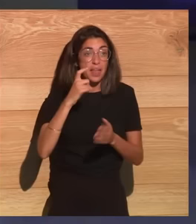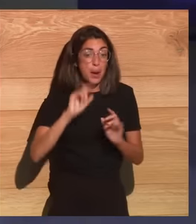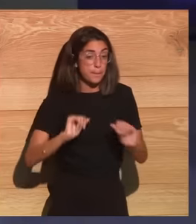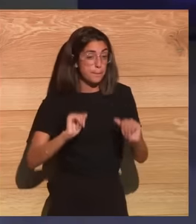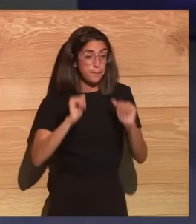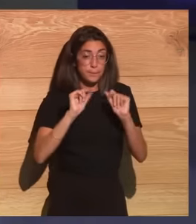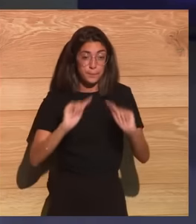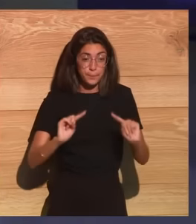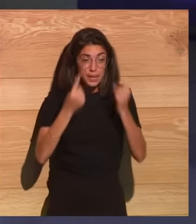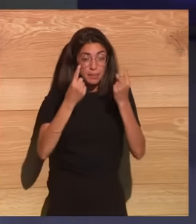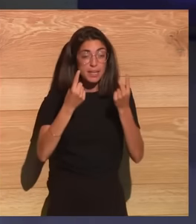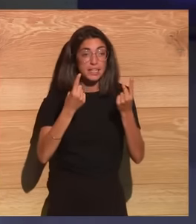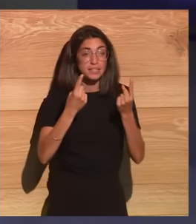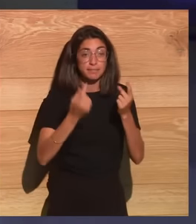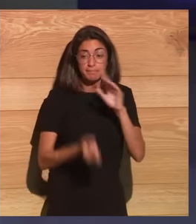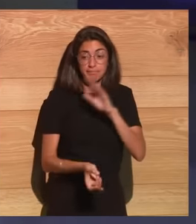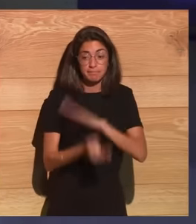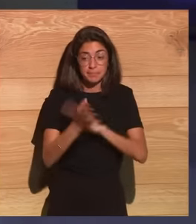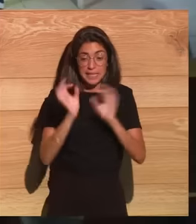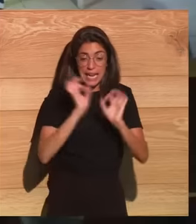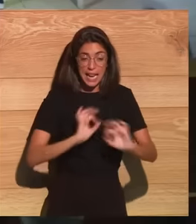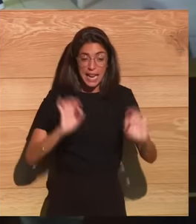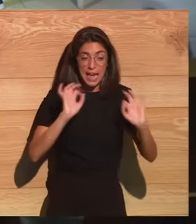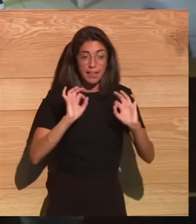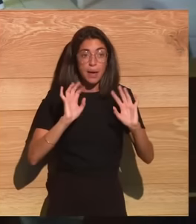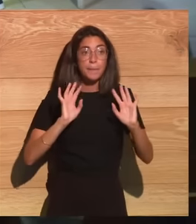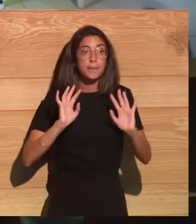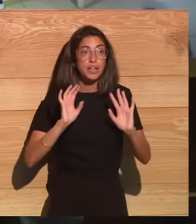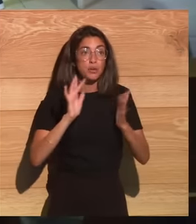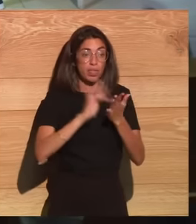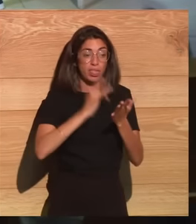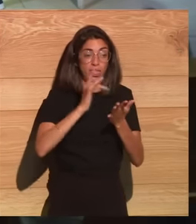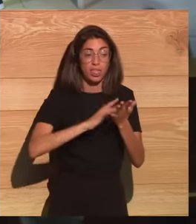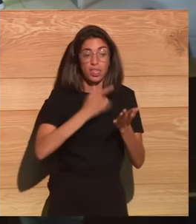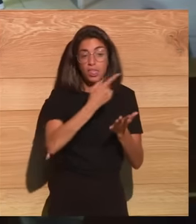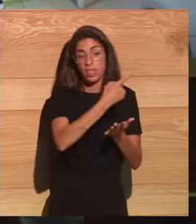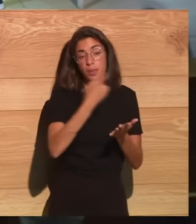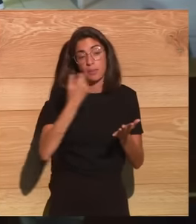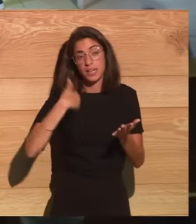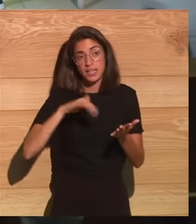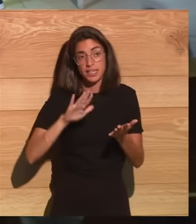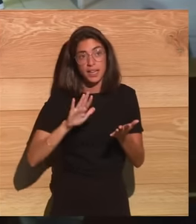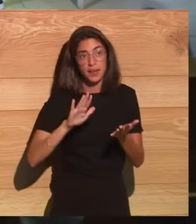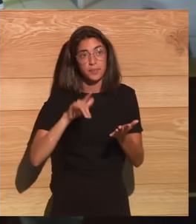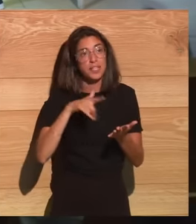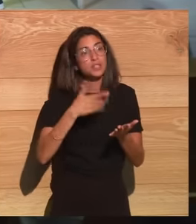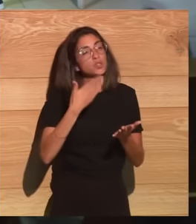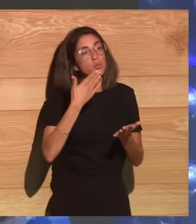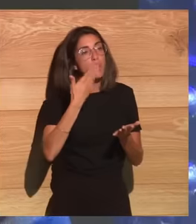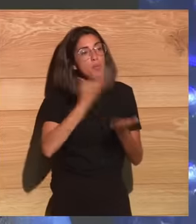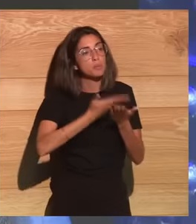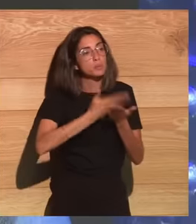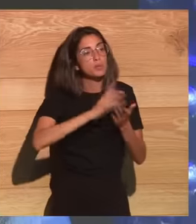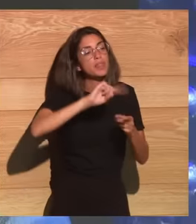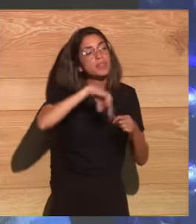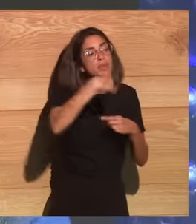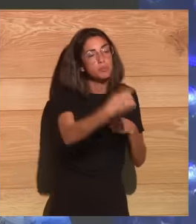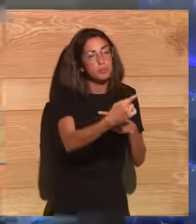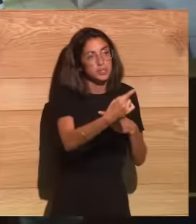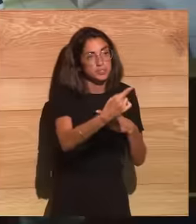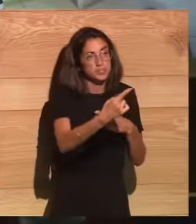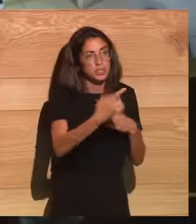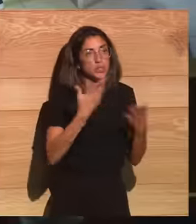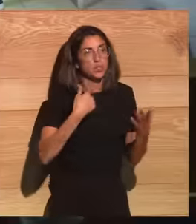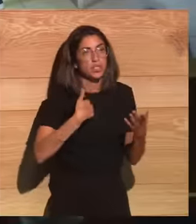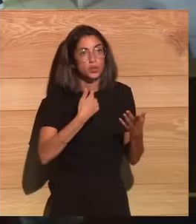las primeras 100 páginas. Umberto González Eco. No le salen. Pero ya lleva 100 páginas y dice, bueno. O sea, que es una justificación a posteriori. ¡Bre! Entonces yo puedo